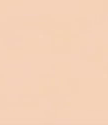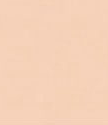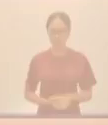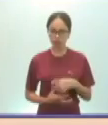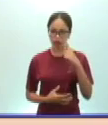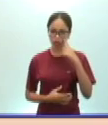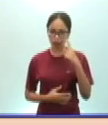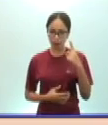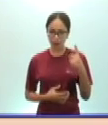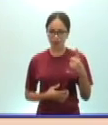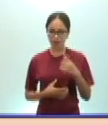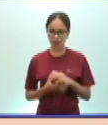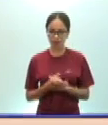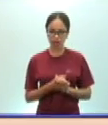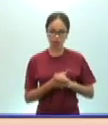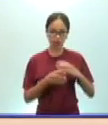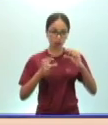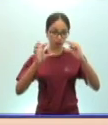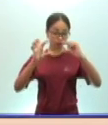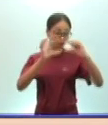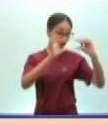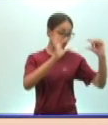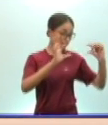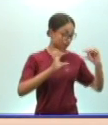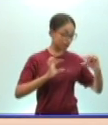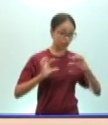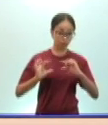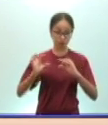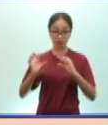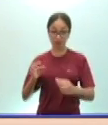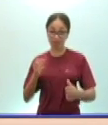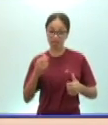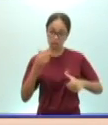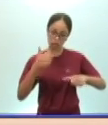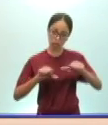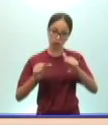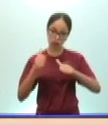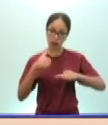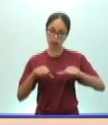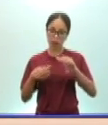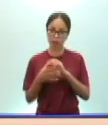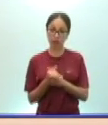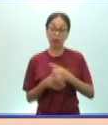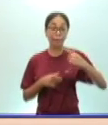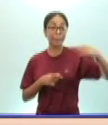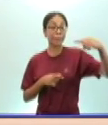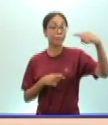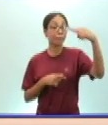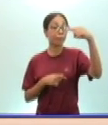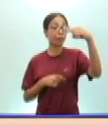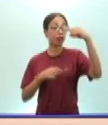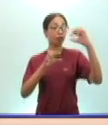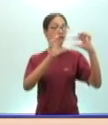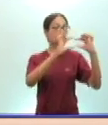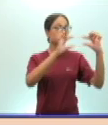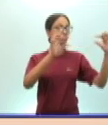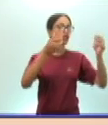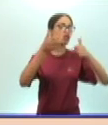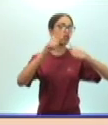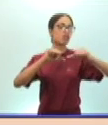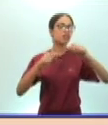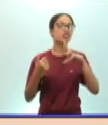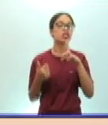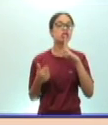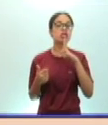Veamos entonces el diagrama de flujo de esta operación que realizamos. Inicialmente, la mezcla de la que partimos, agua y